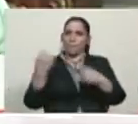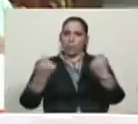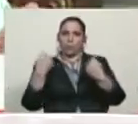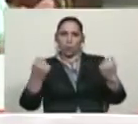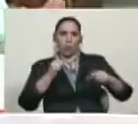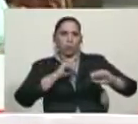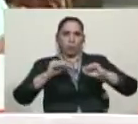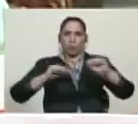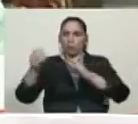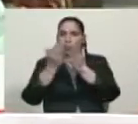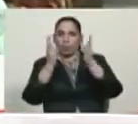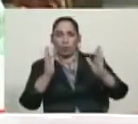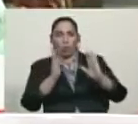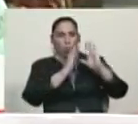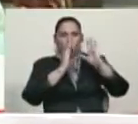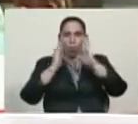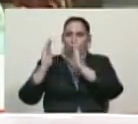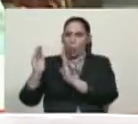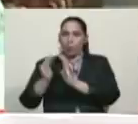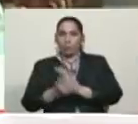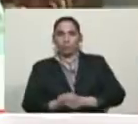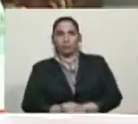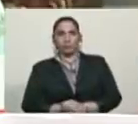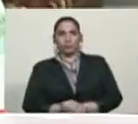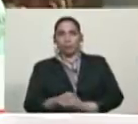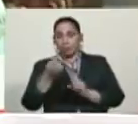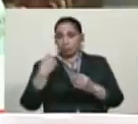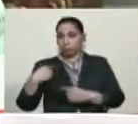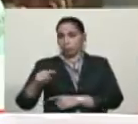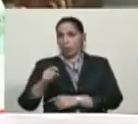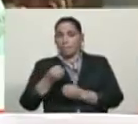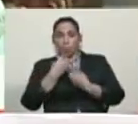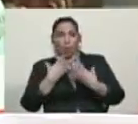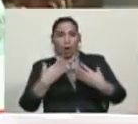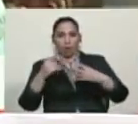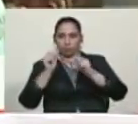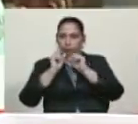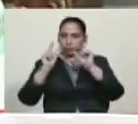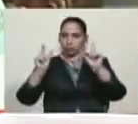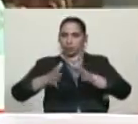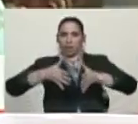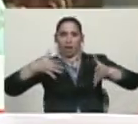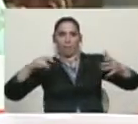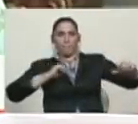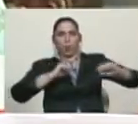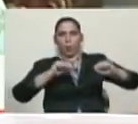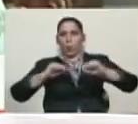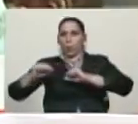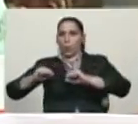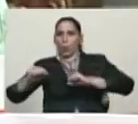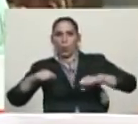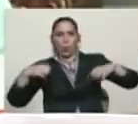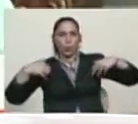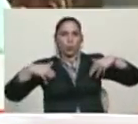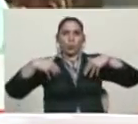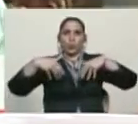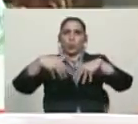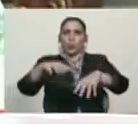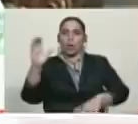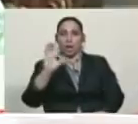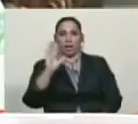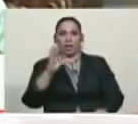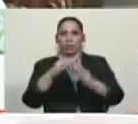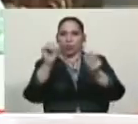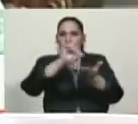está organizando tiene una buena sorpresa una gran movilización en caracas y en todas las ciudades del país